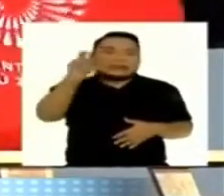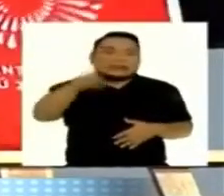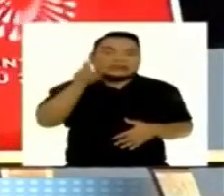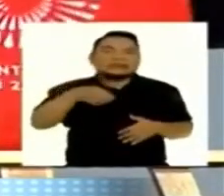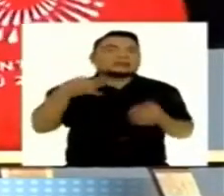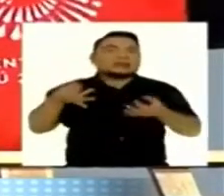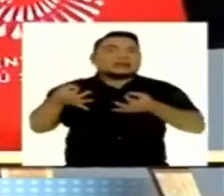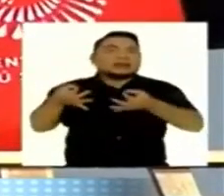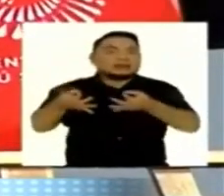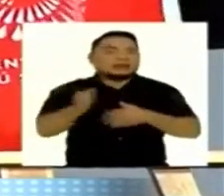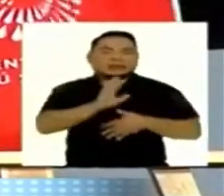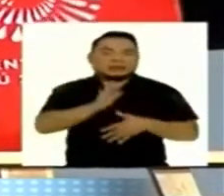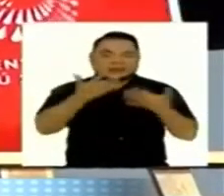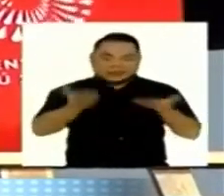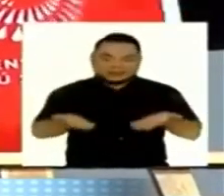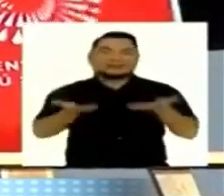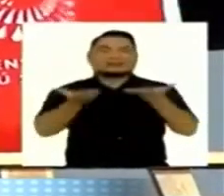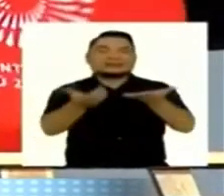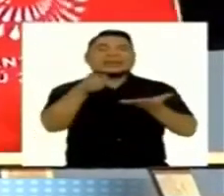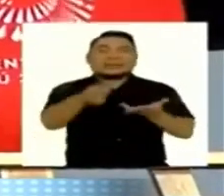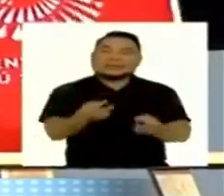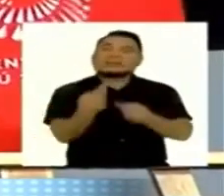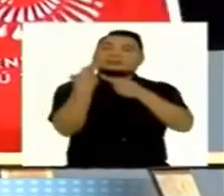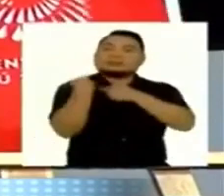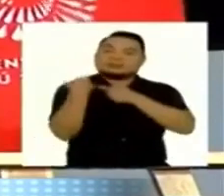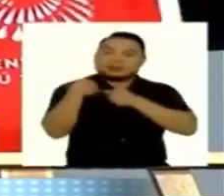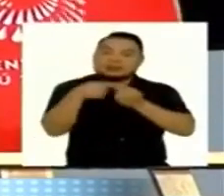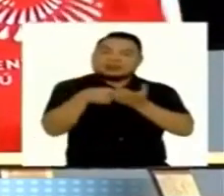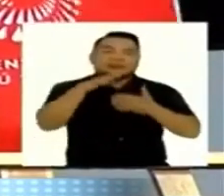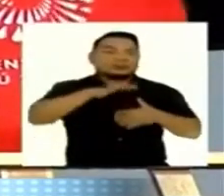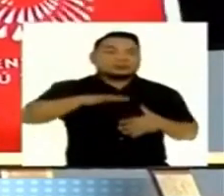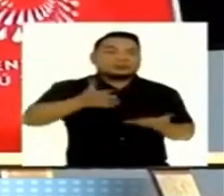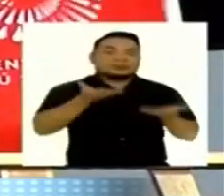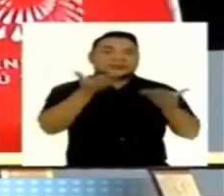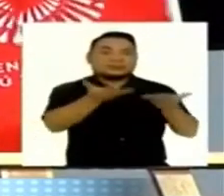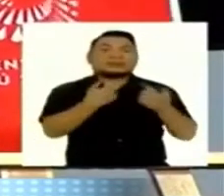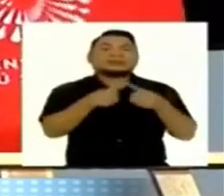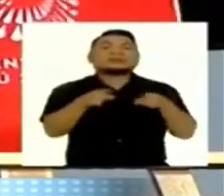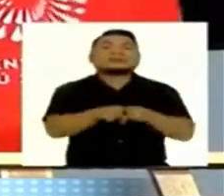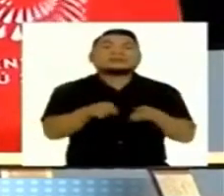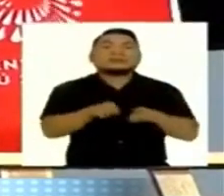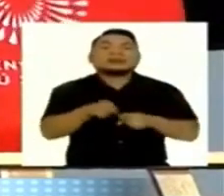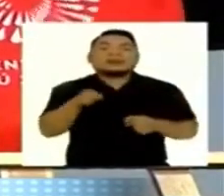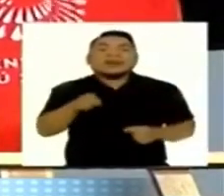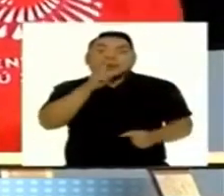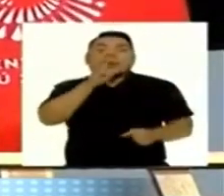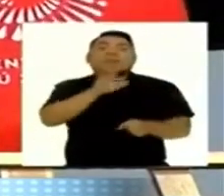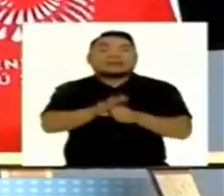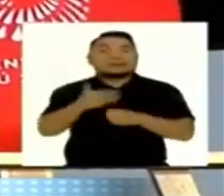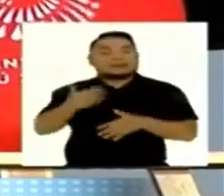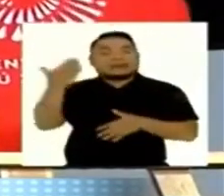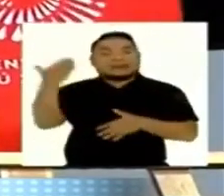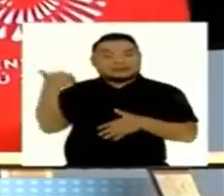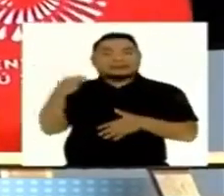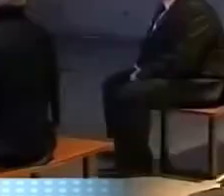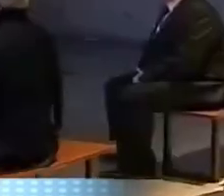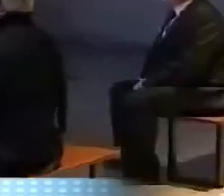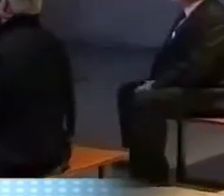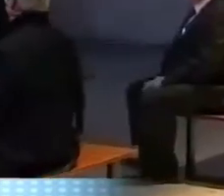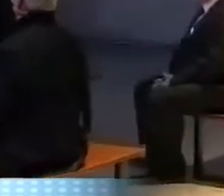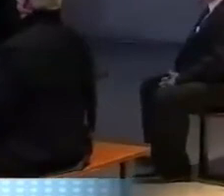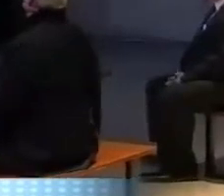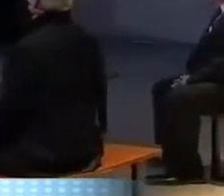es cumplir una obligación, pero es al mismo tiempo cumplir una promesa